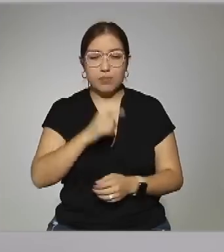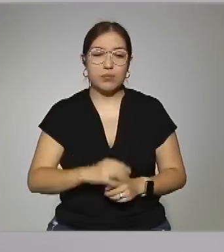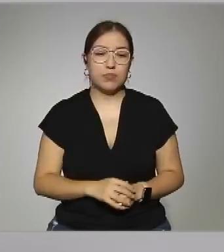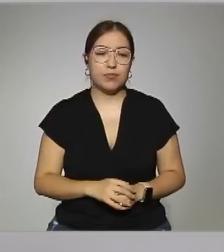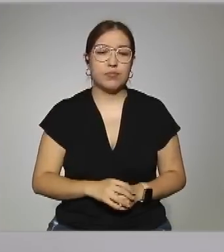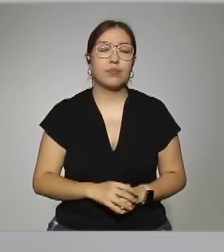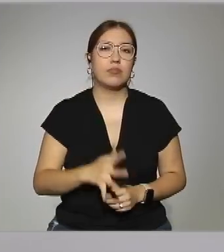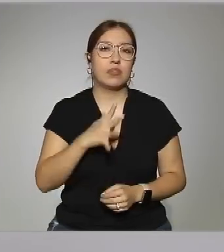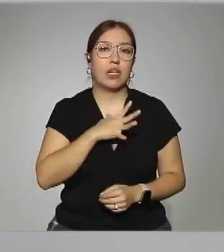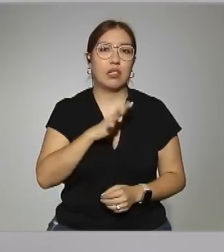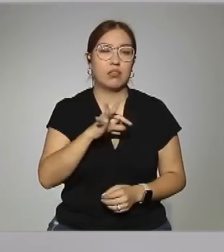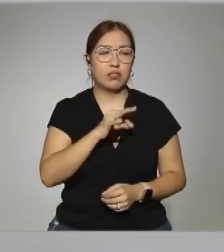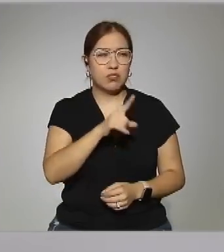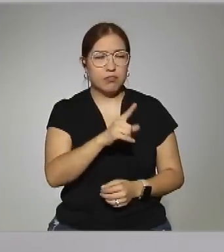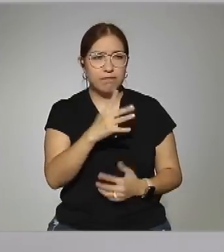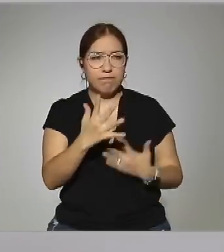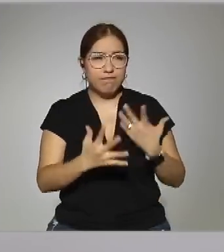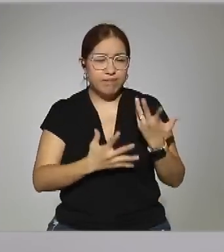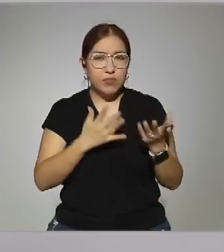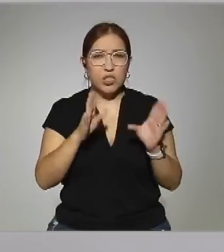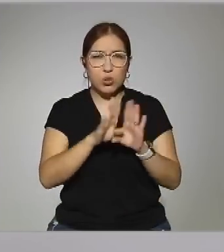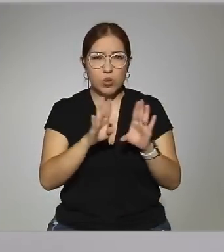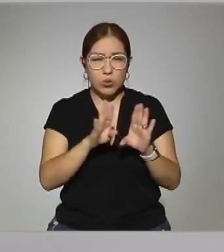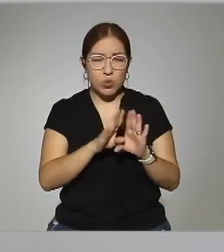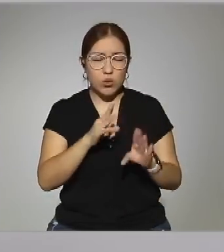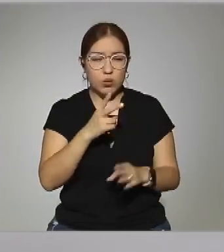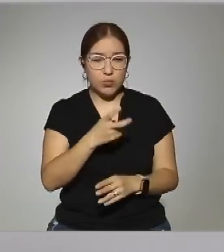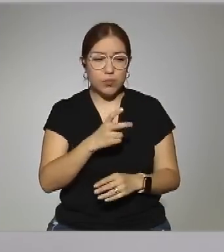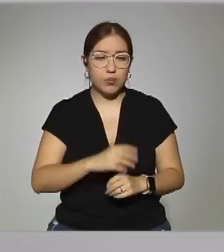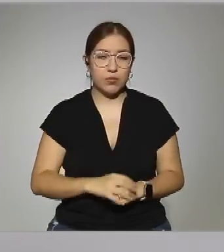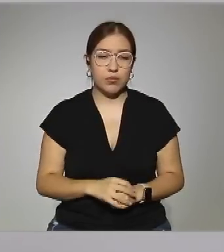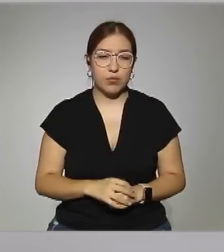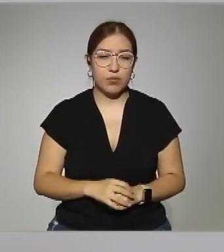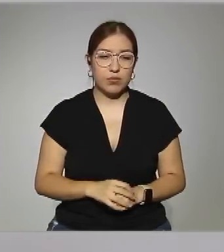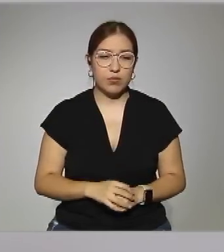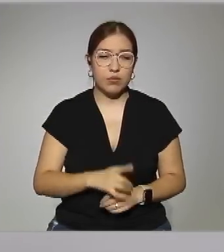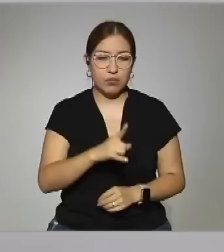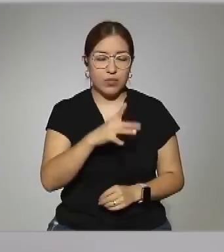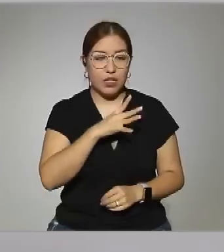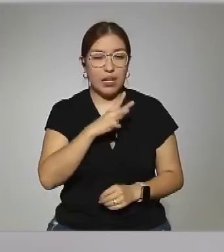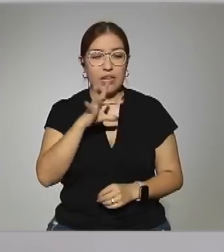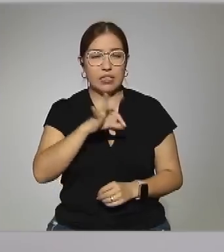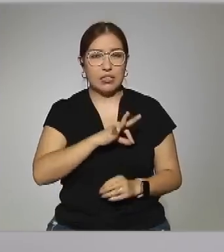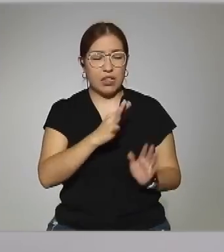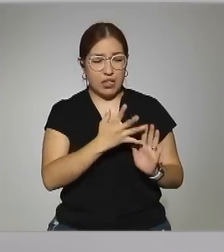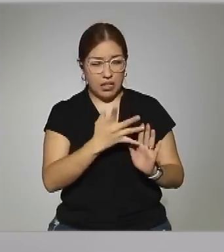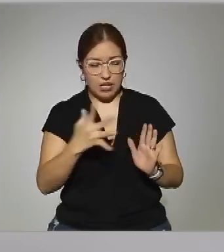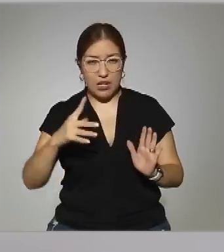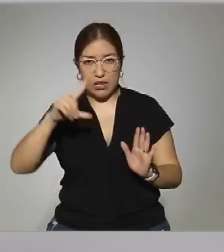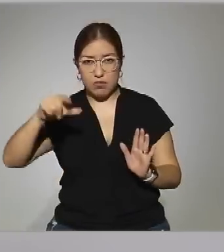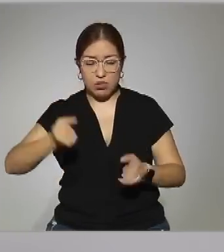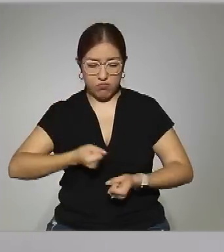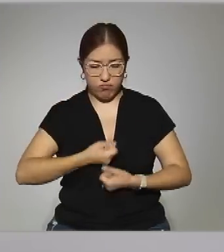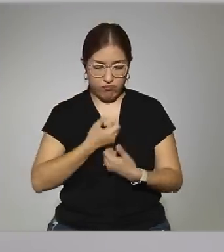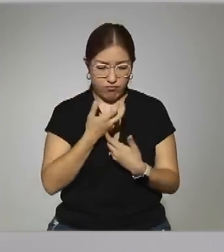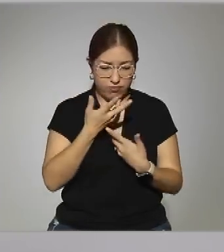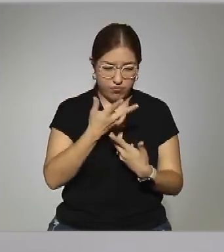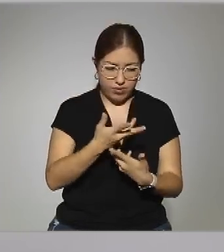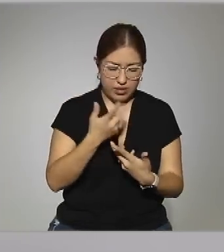un espacio analítico en donde eso pueda tener un pasaje por la palabra, se puede ir haciendo algo